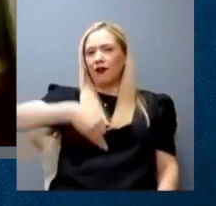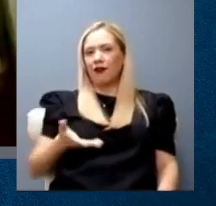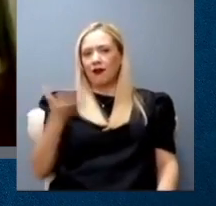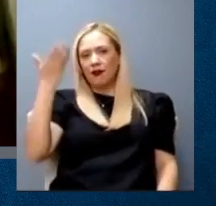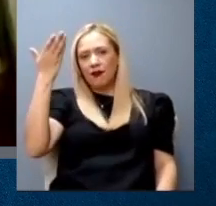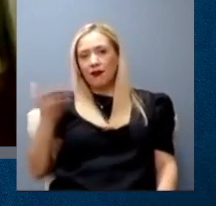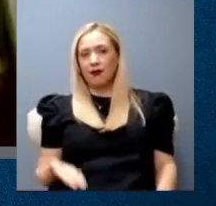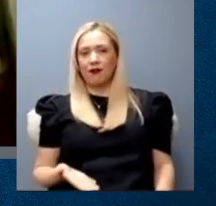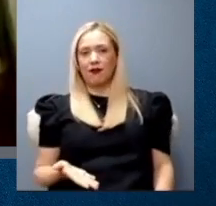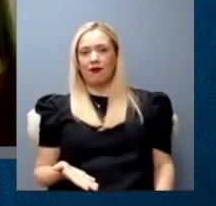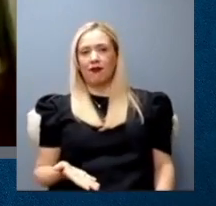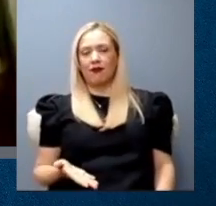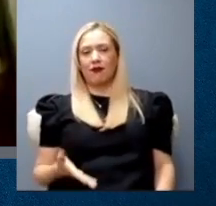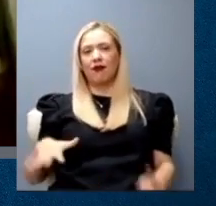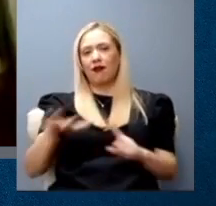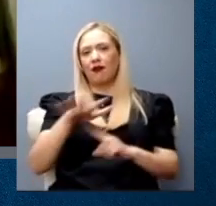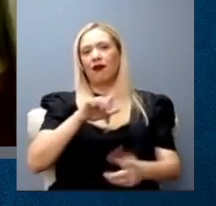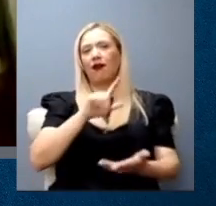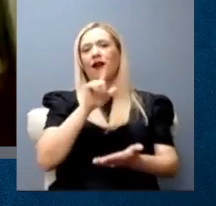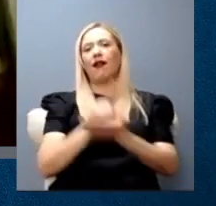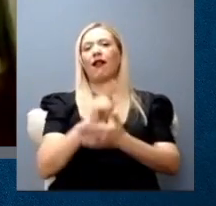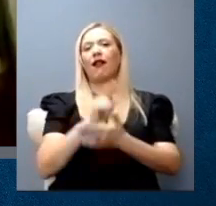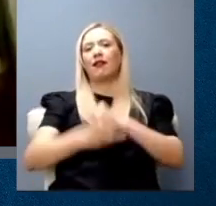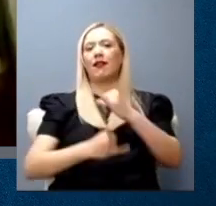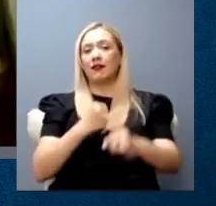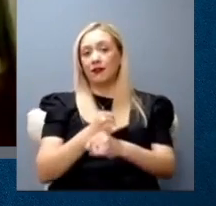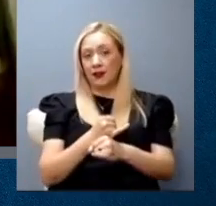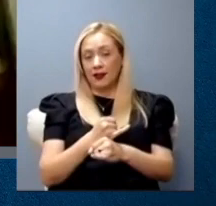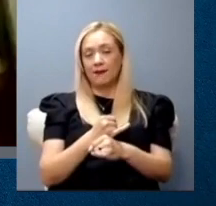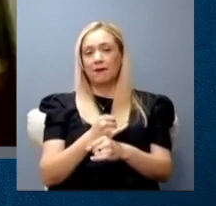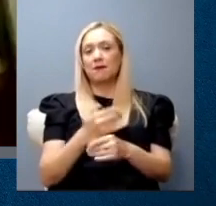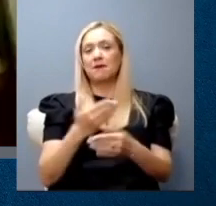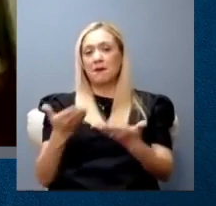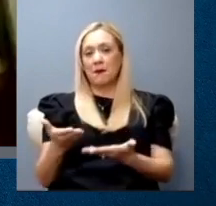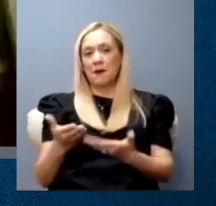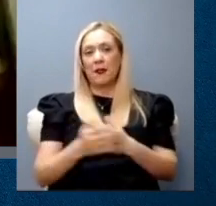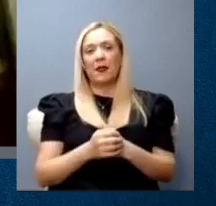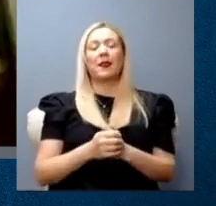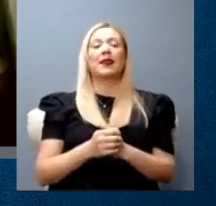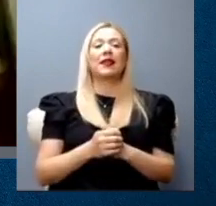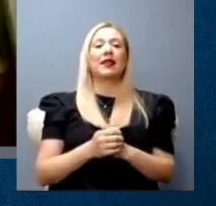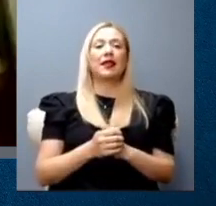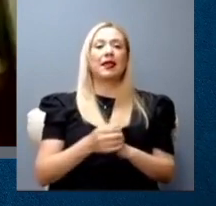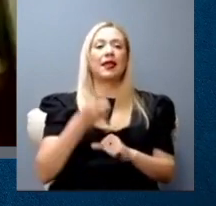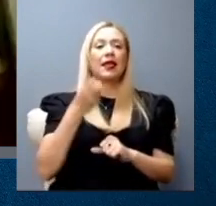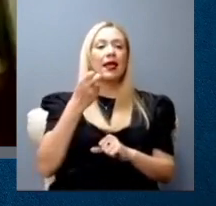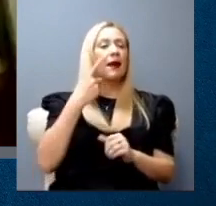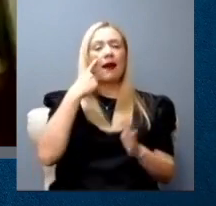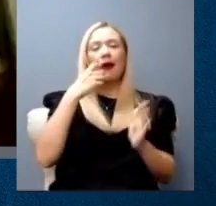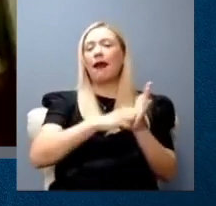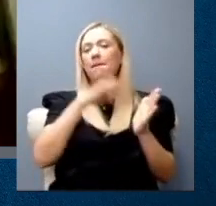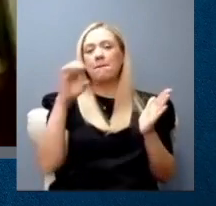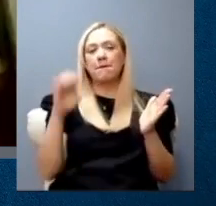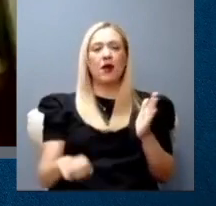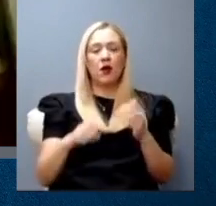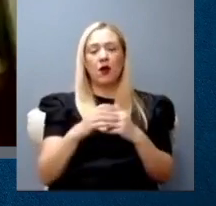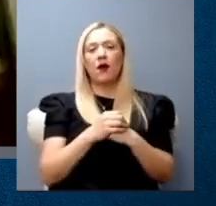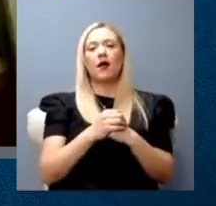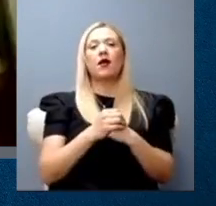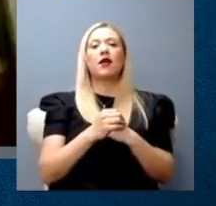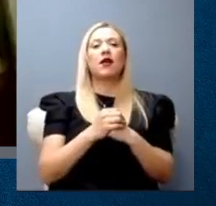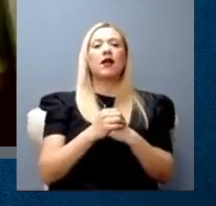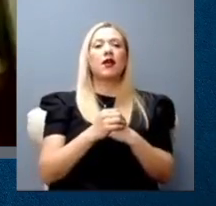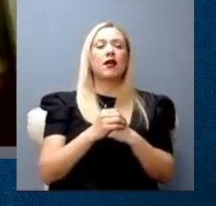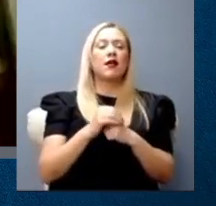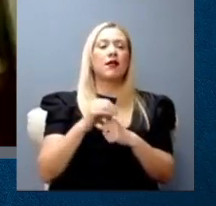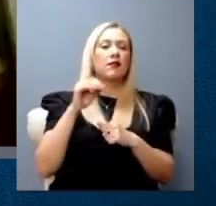en estos tratados internacionales. Así, por ejemplo, por